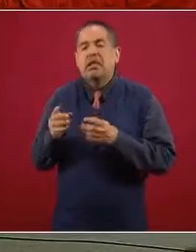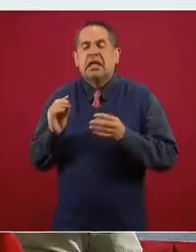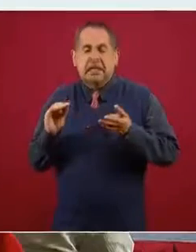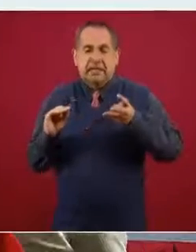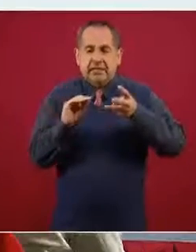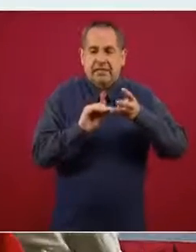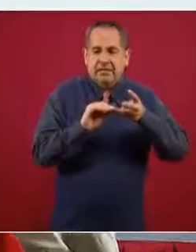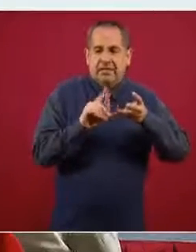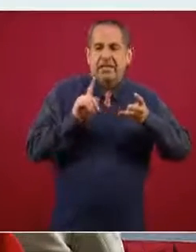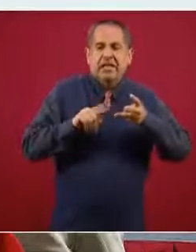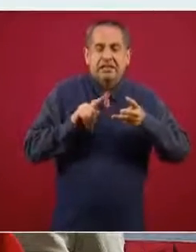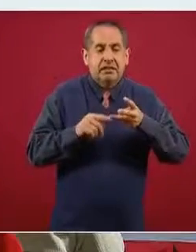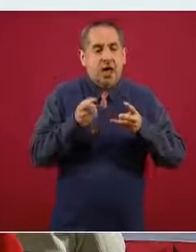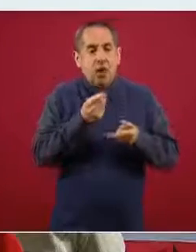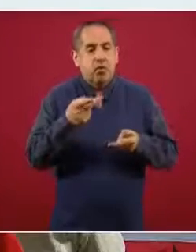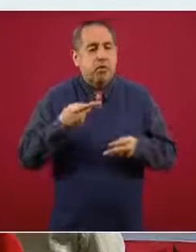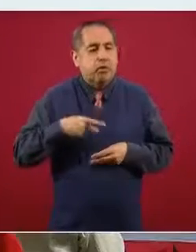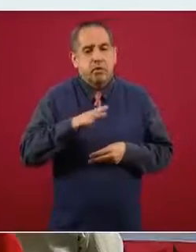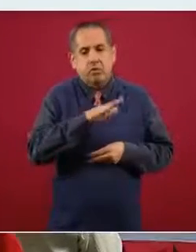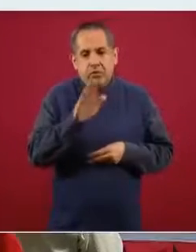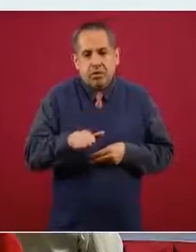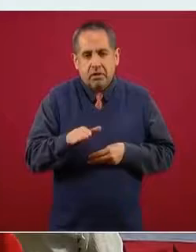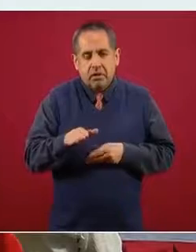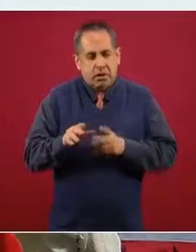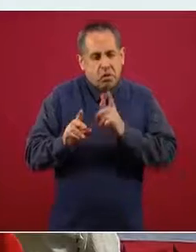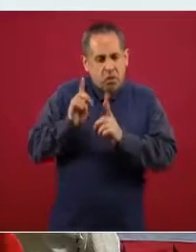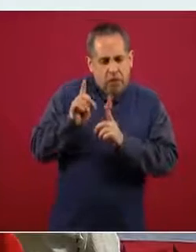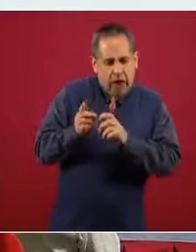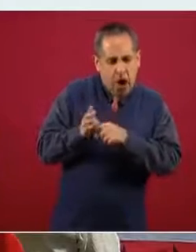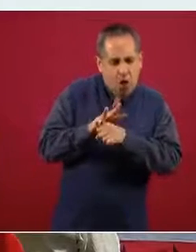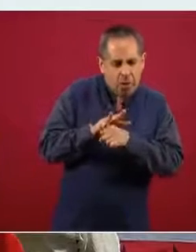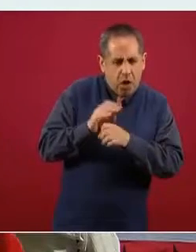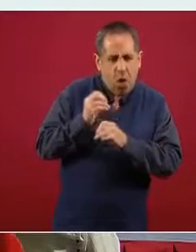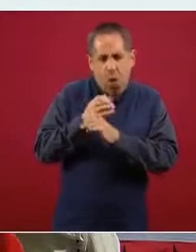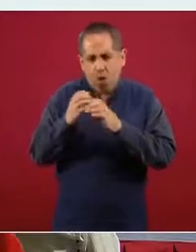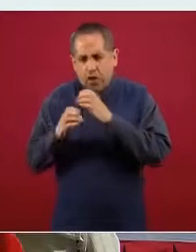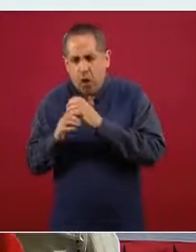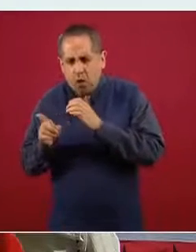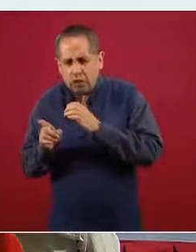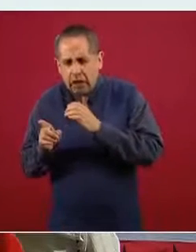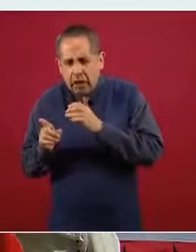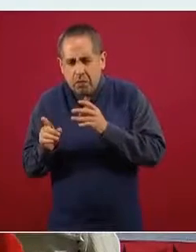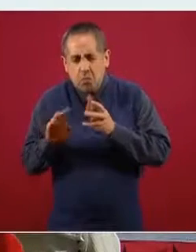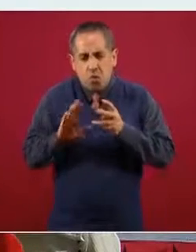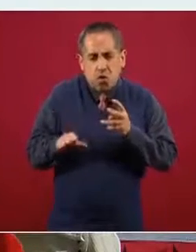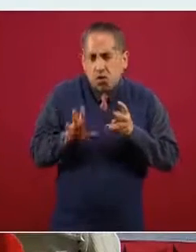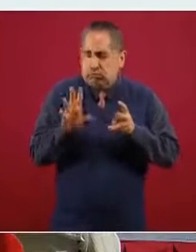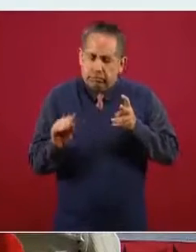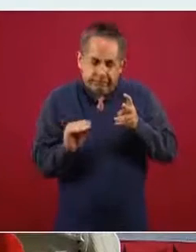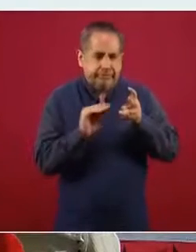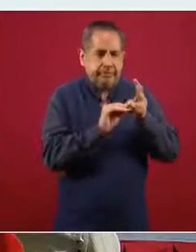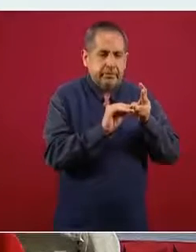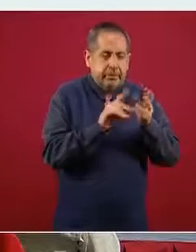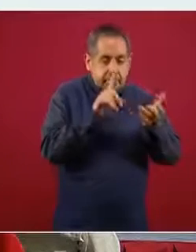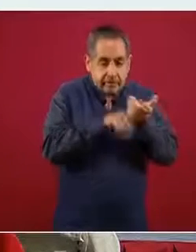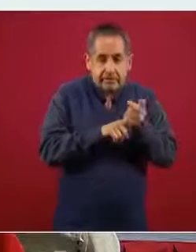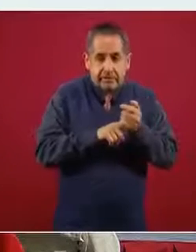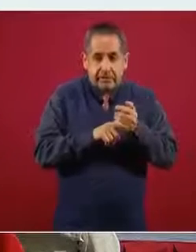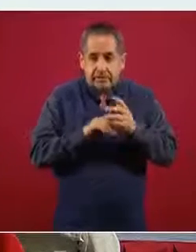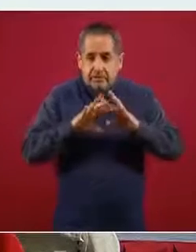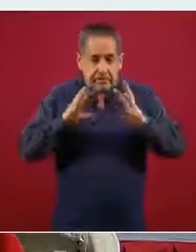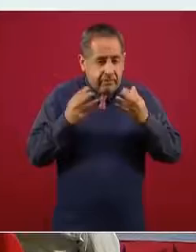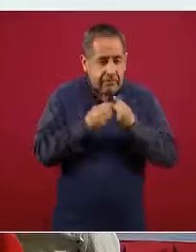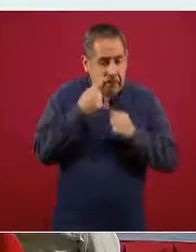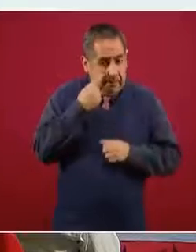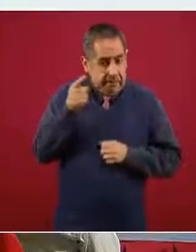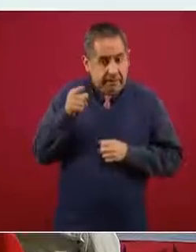gráfica aquellas defunciones que son aún sospechosas y les estamos aplicando el porcentaje de positividad. Y a este total, que